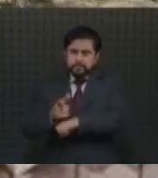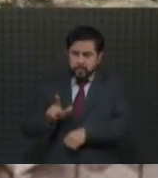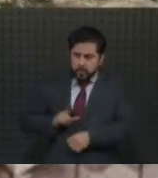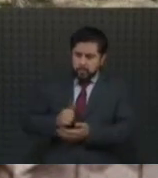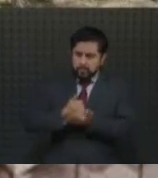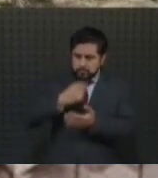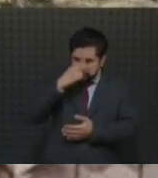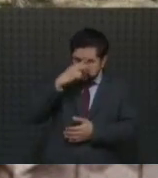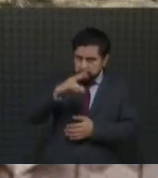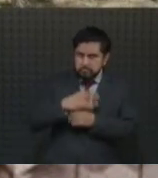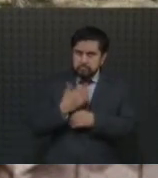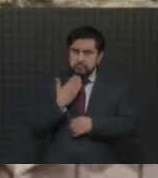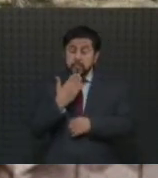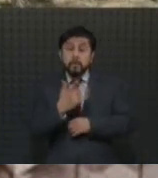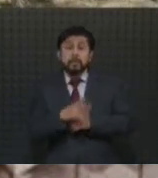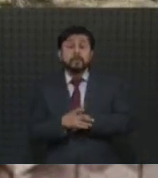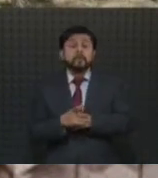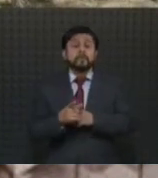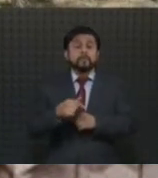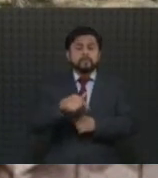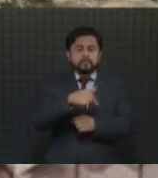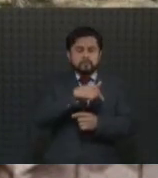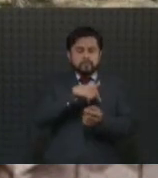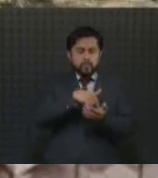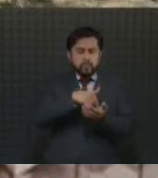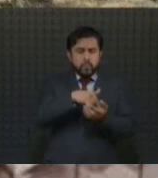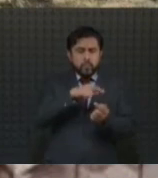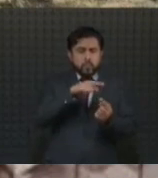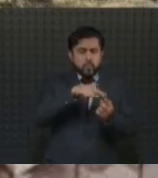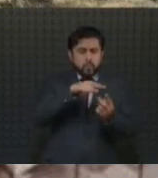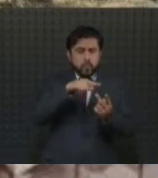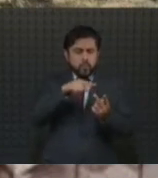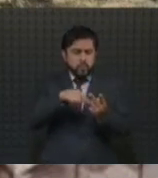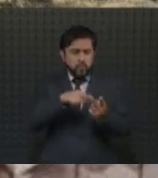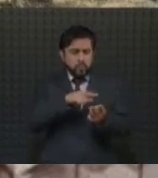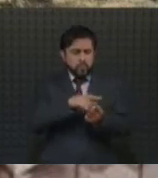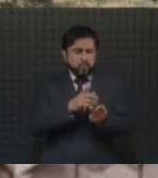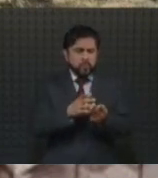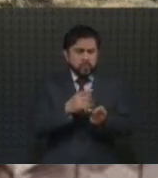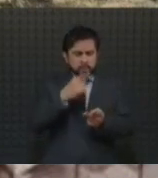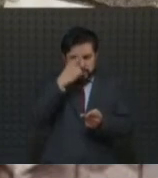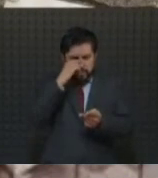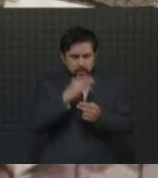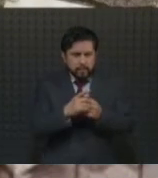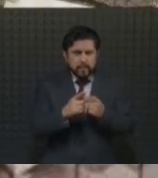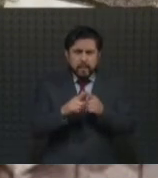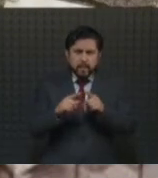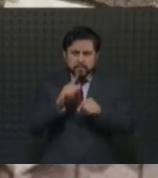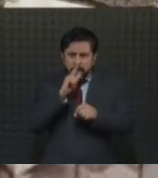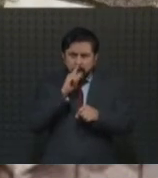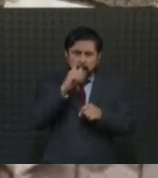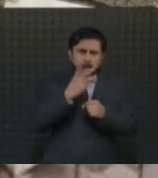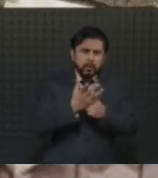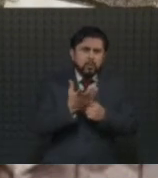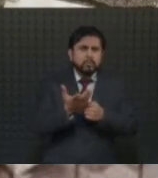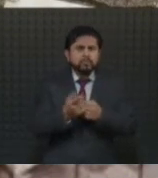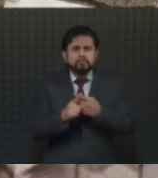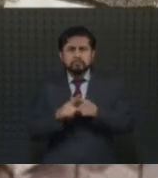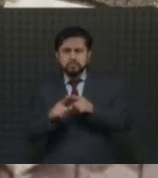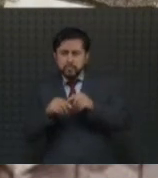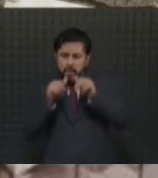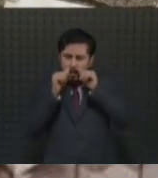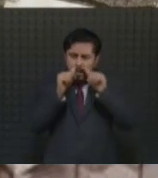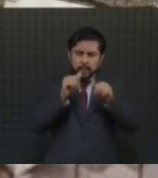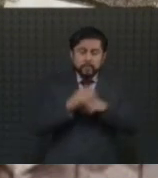Las zonas de módulos de servicio, tenemos 2 ya, uno en la parte baja y otro en la parte alta. Un sistema de